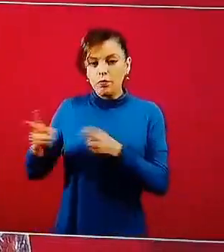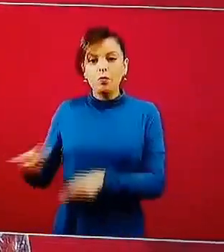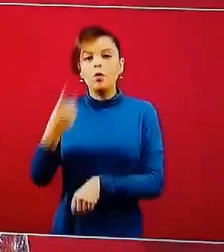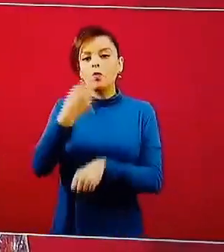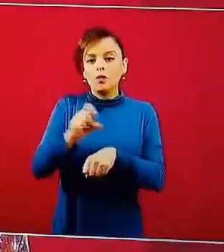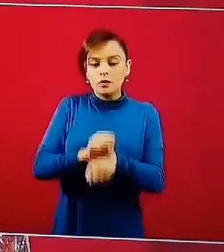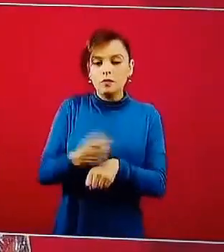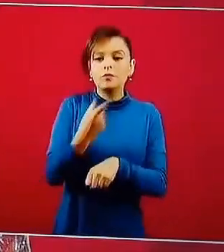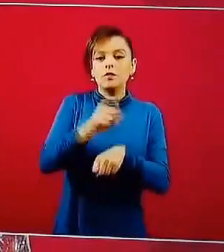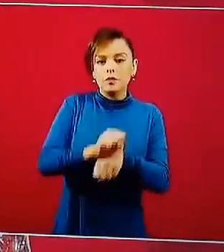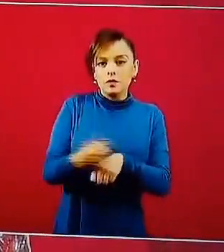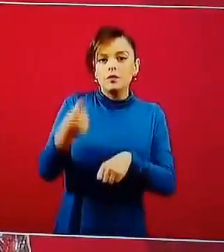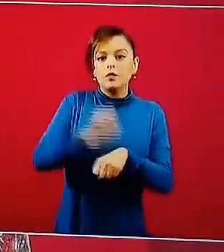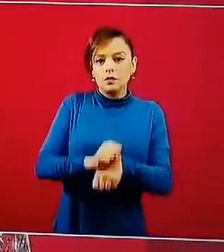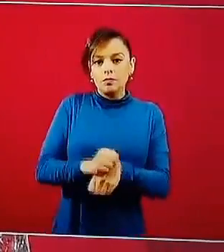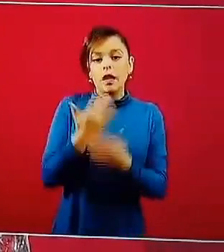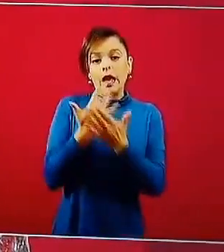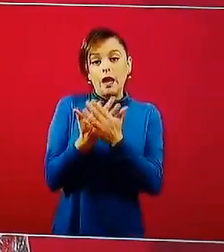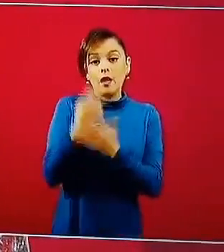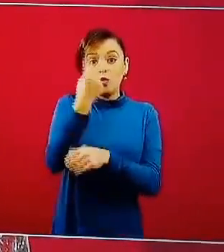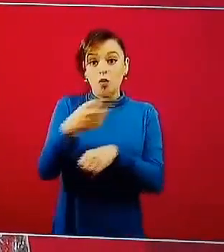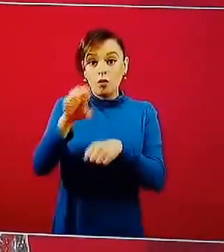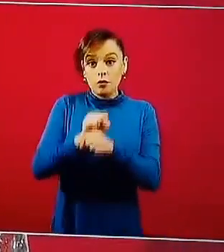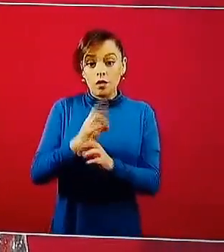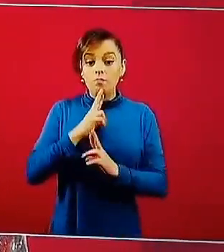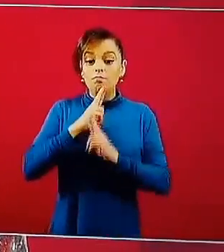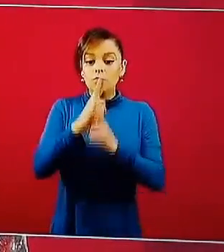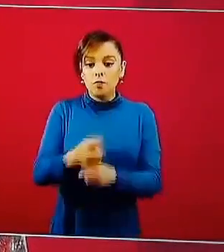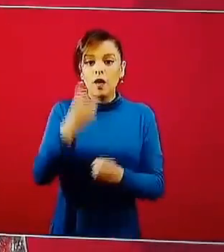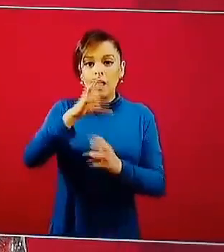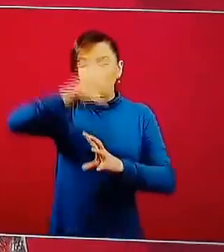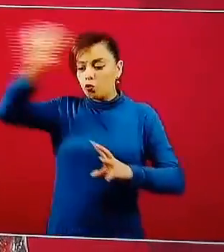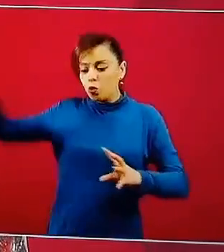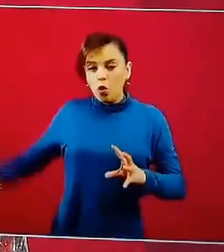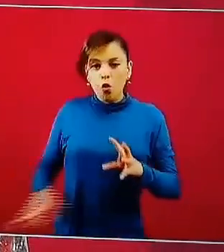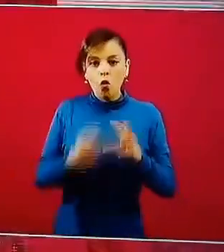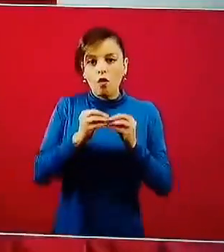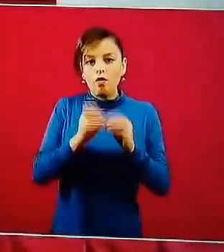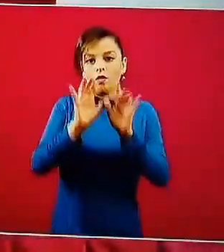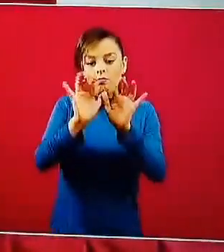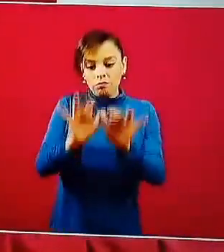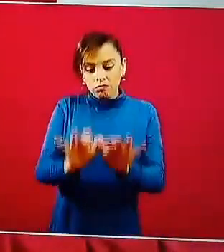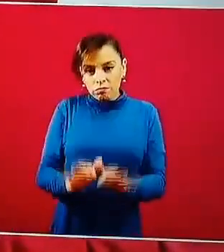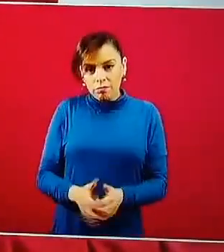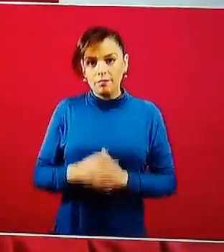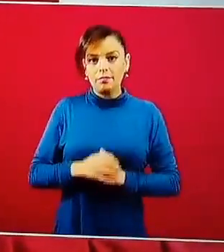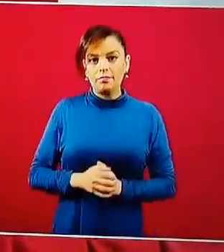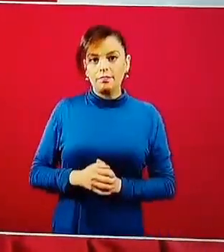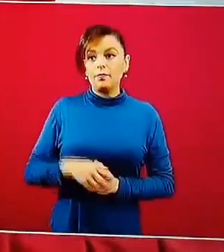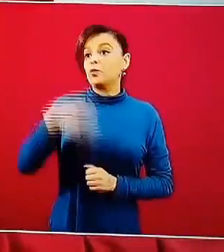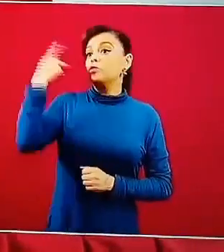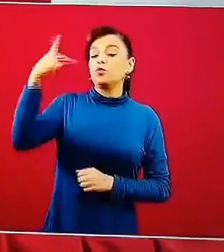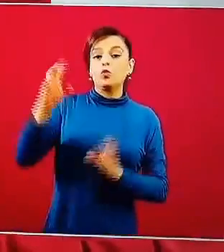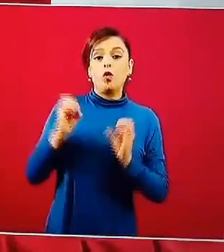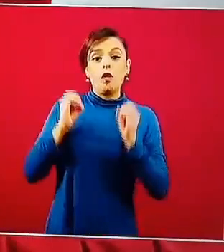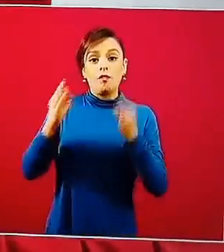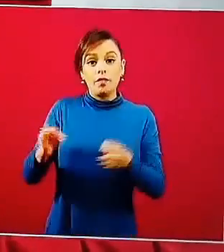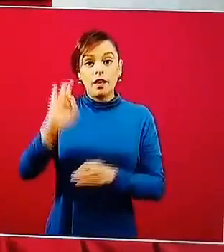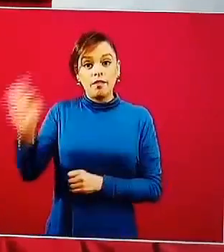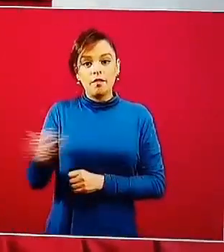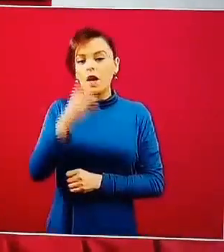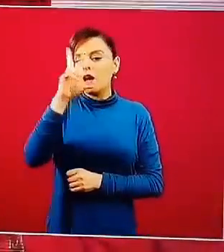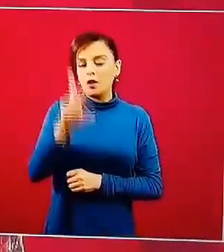dos semanas en tenerse el resultado de todo este procesamiento. No porque tarde el proceso en las oficinas federales, sino porque esto